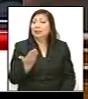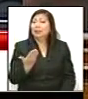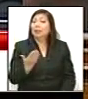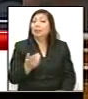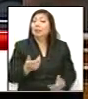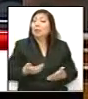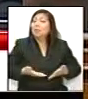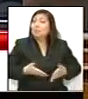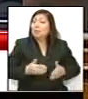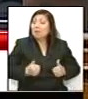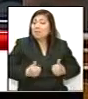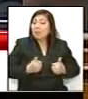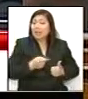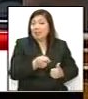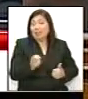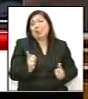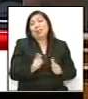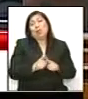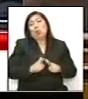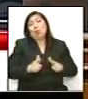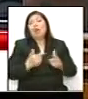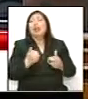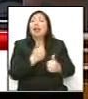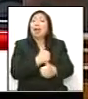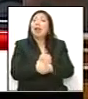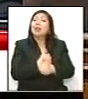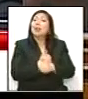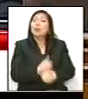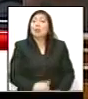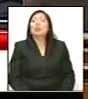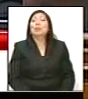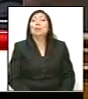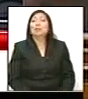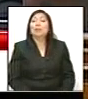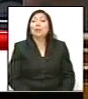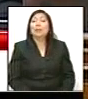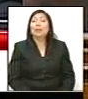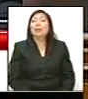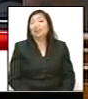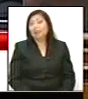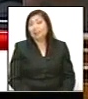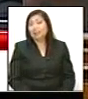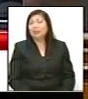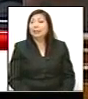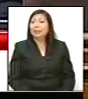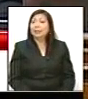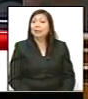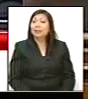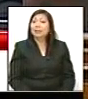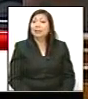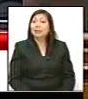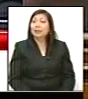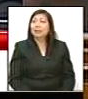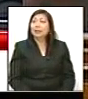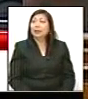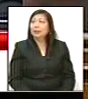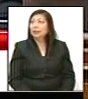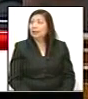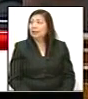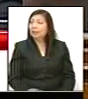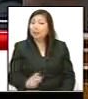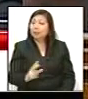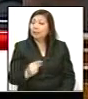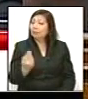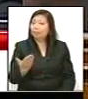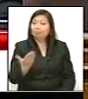tierra y haber vivido en ese lugar y haber nacido ahí. Por eso, presidente, en no solo